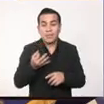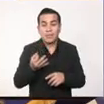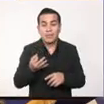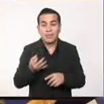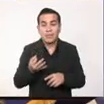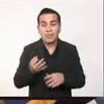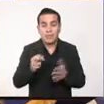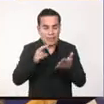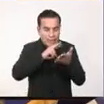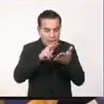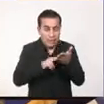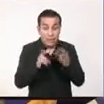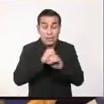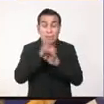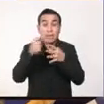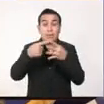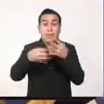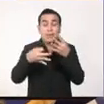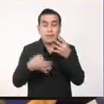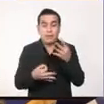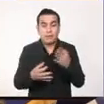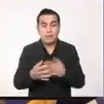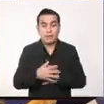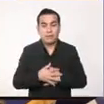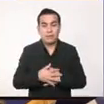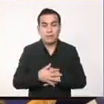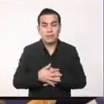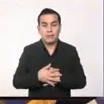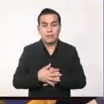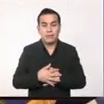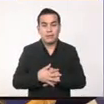la letra de la ley, si cualquier persona que